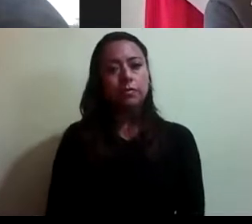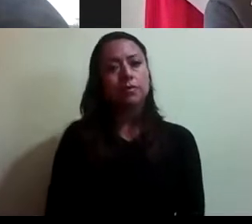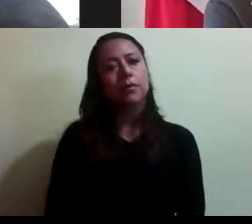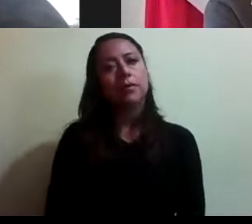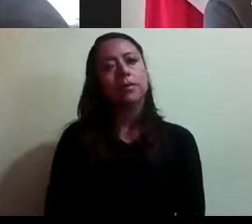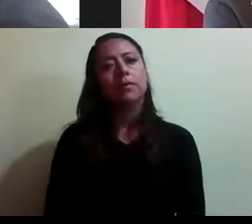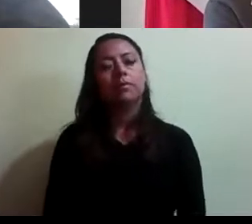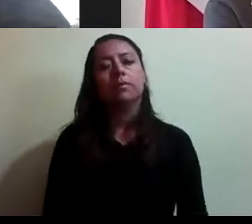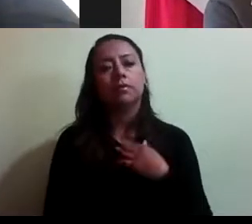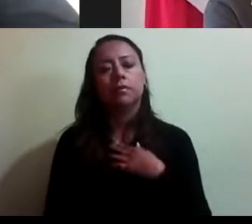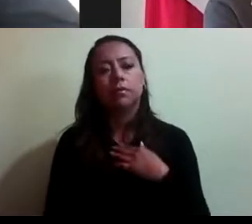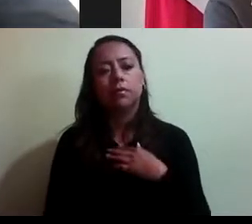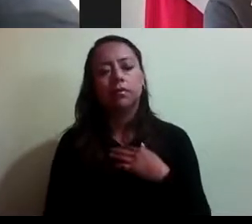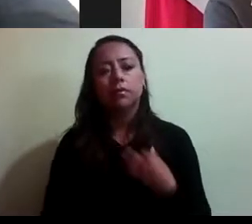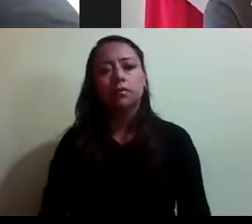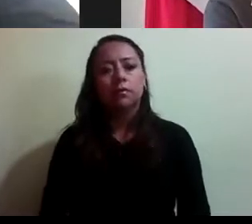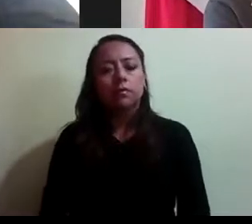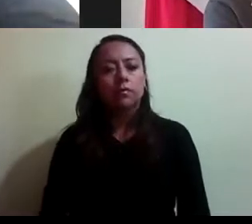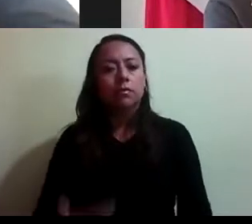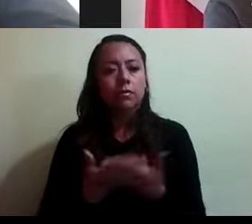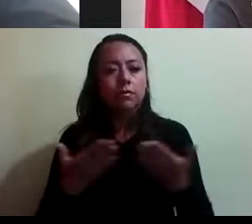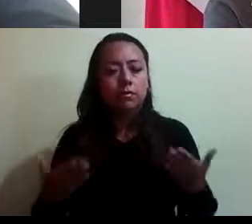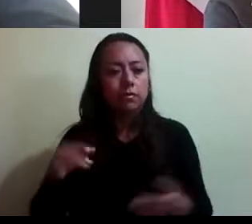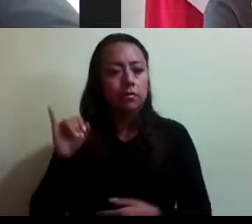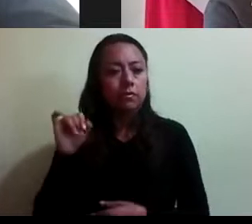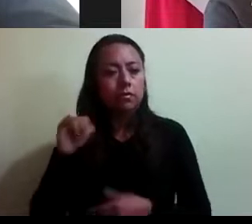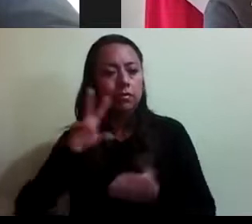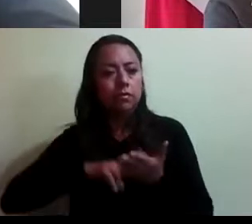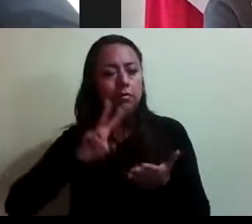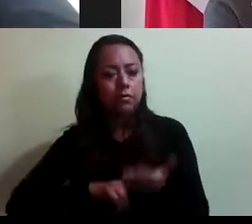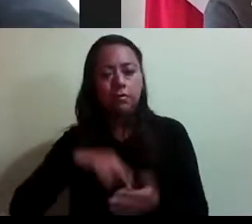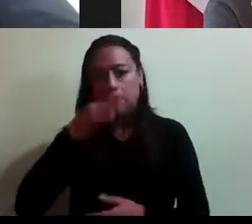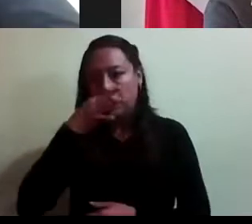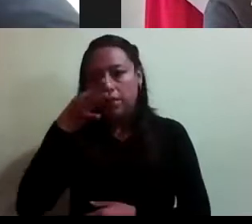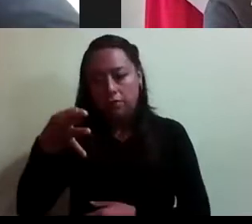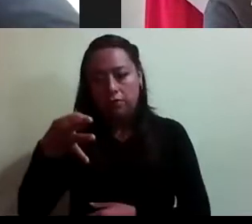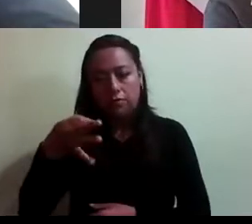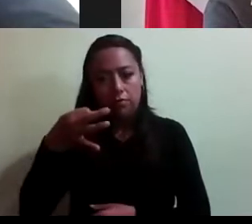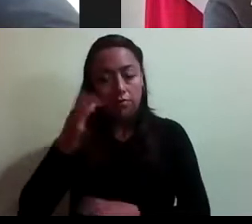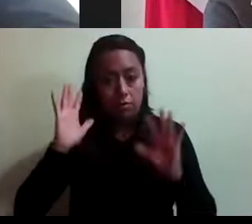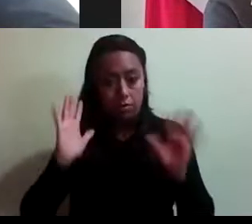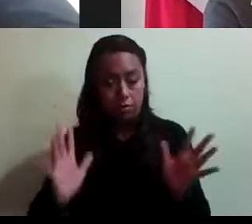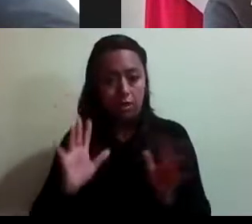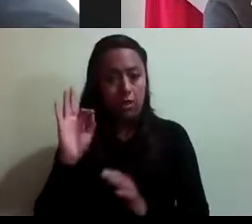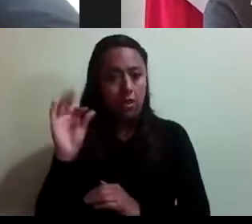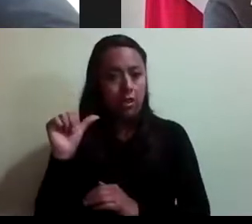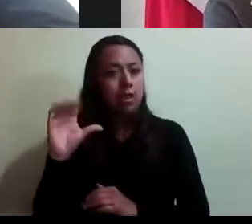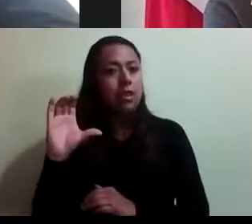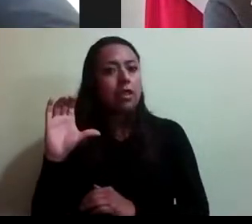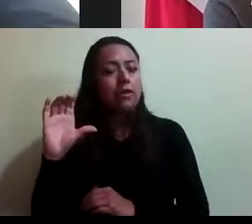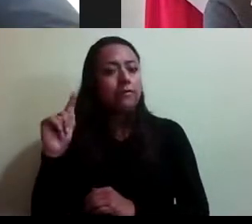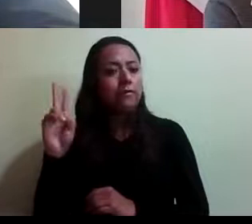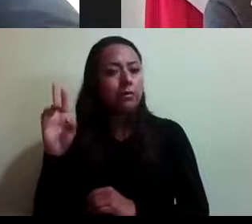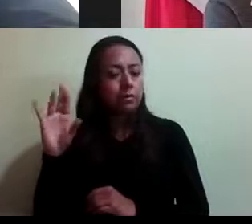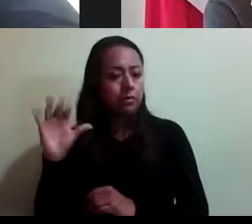lo de Civale, le informo que no se ha pagado la factura. En lo de el seguro